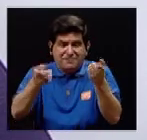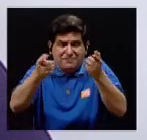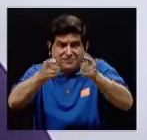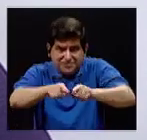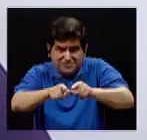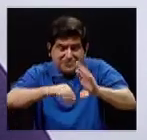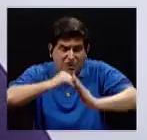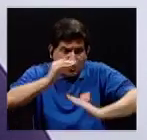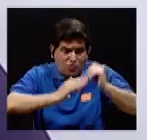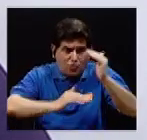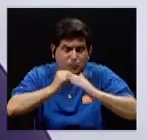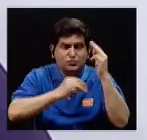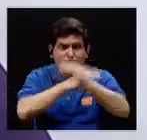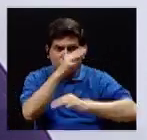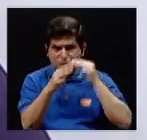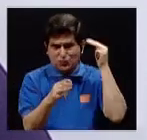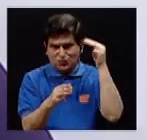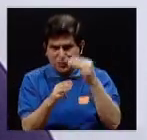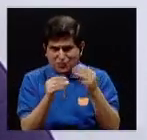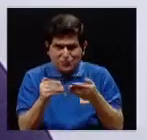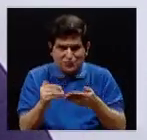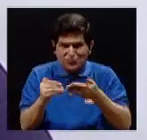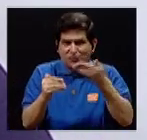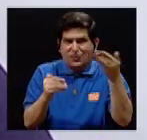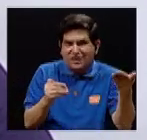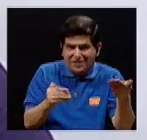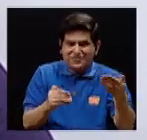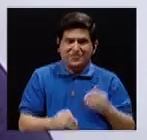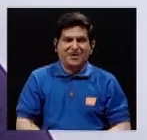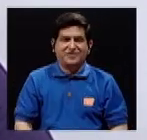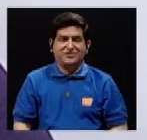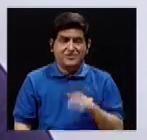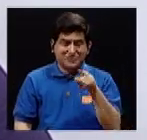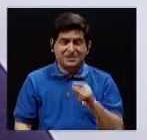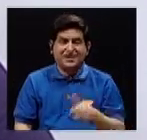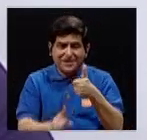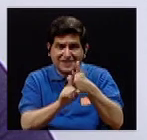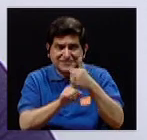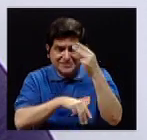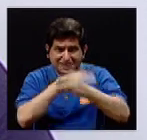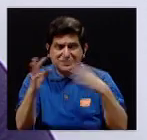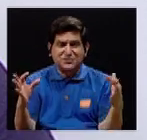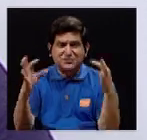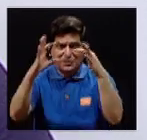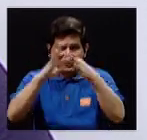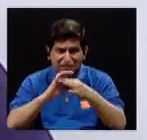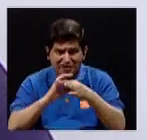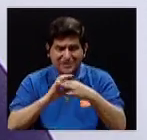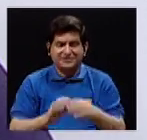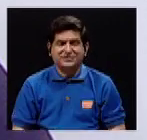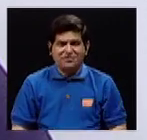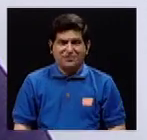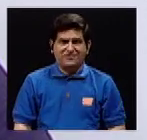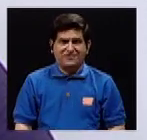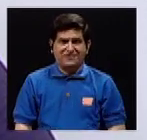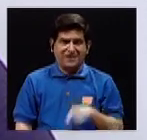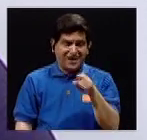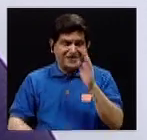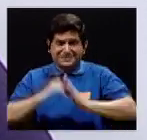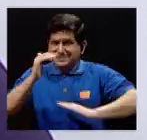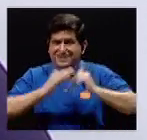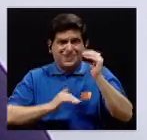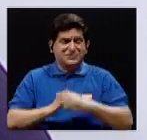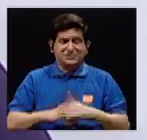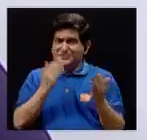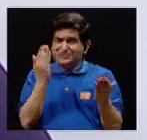una la construcción del mundo y de los elementos que están en el mundo y de Cómo se relacionan esos elementos del mundo